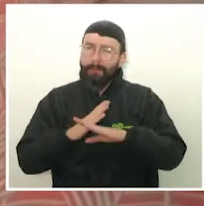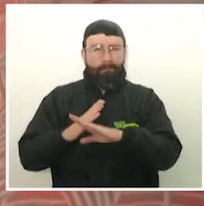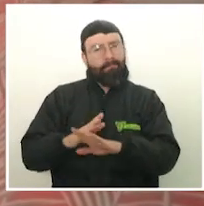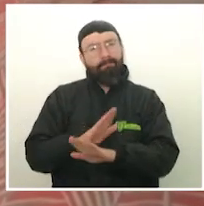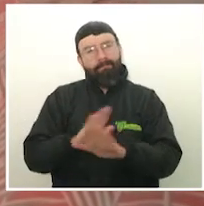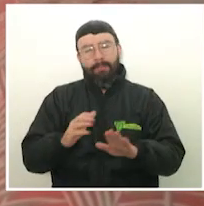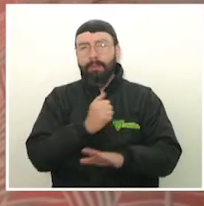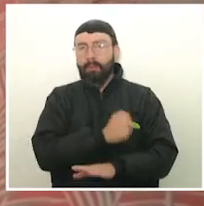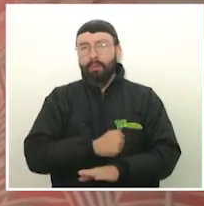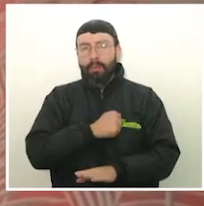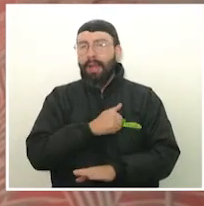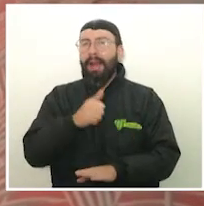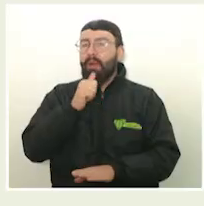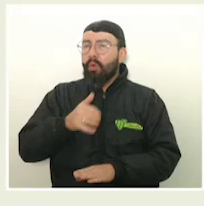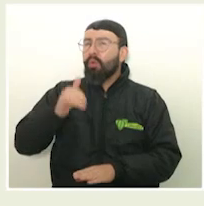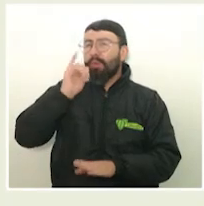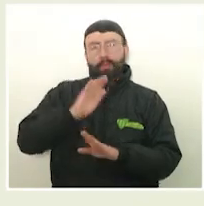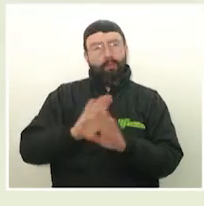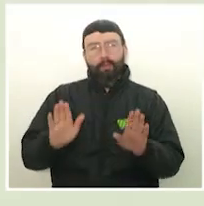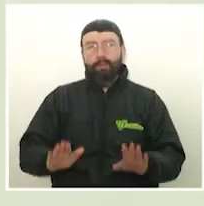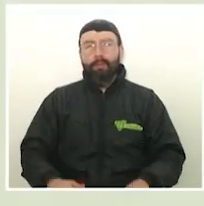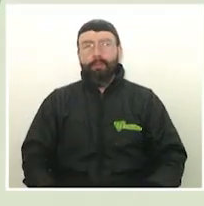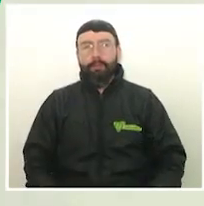no más agua en botella.